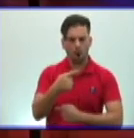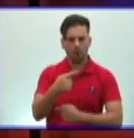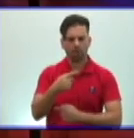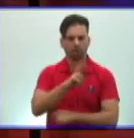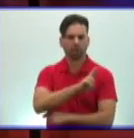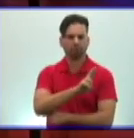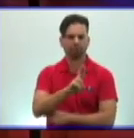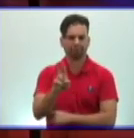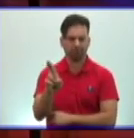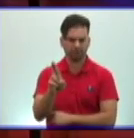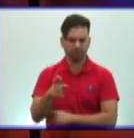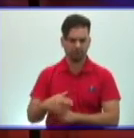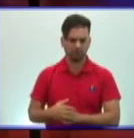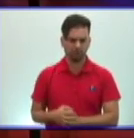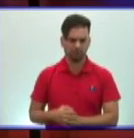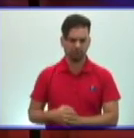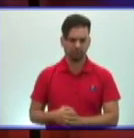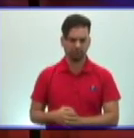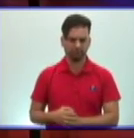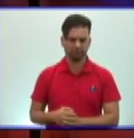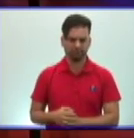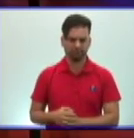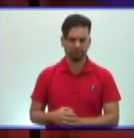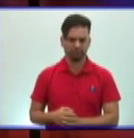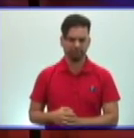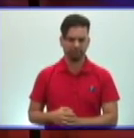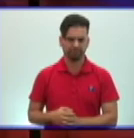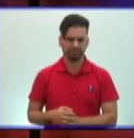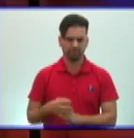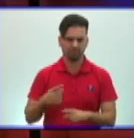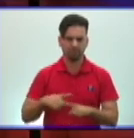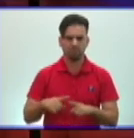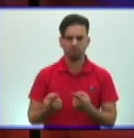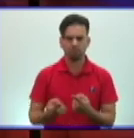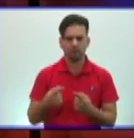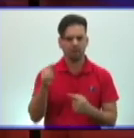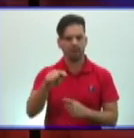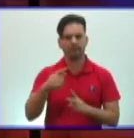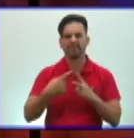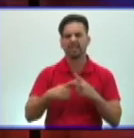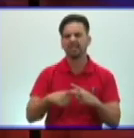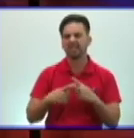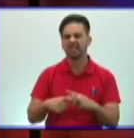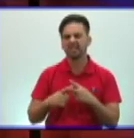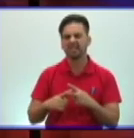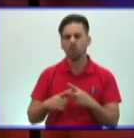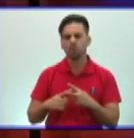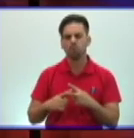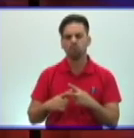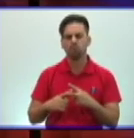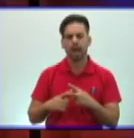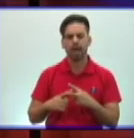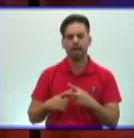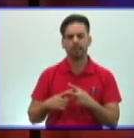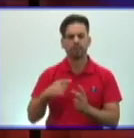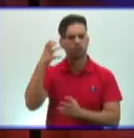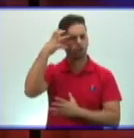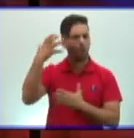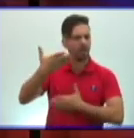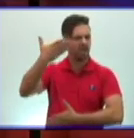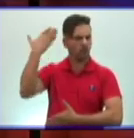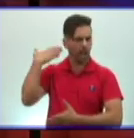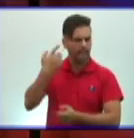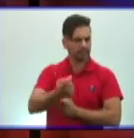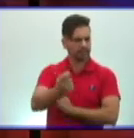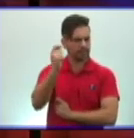un término porque ellos no van a hacer revolución, ellos van a restaurar un sistema anterior al proceso revolucionario. Y eso es lo que